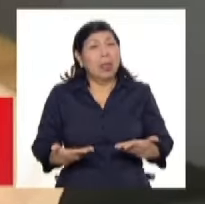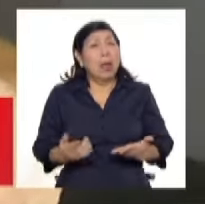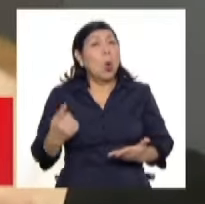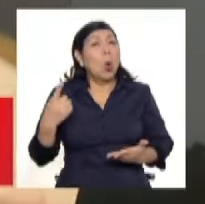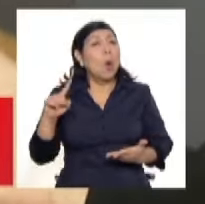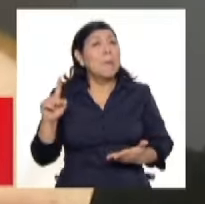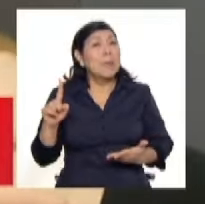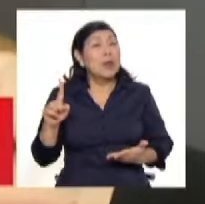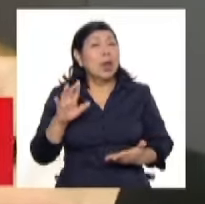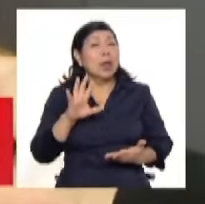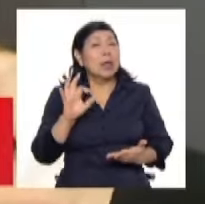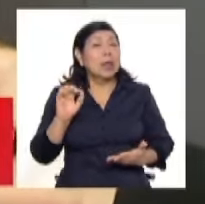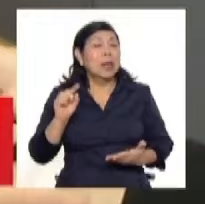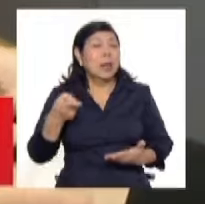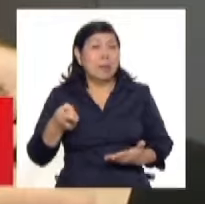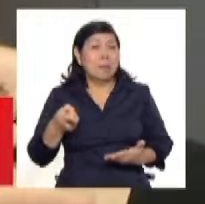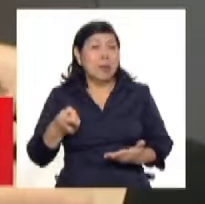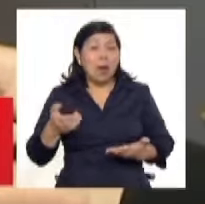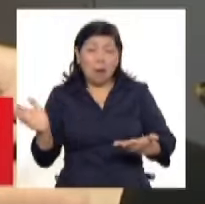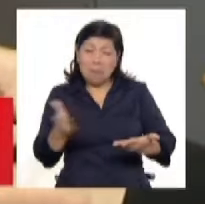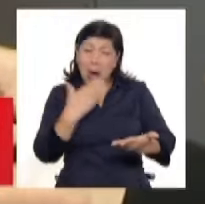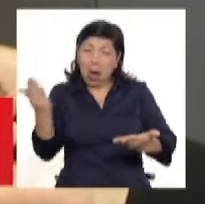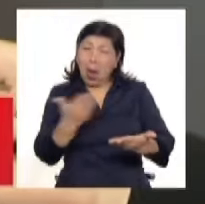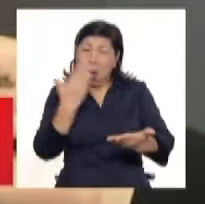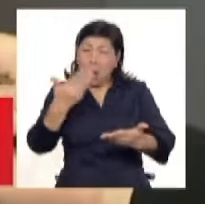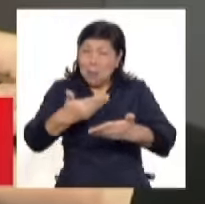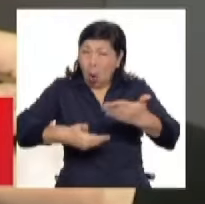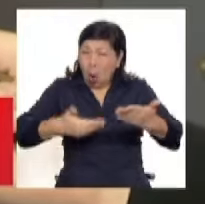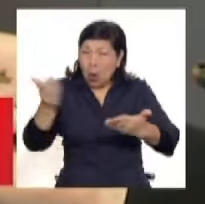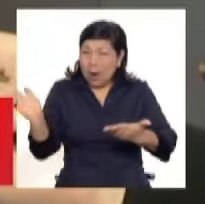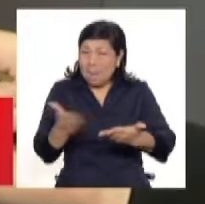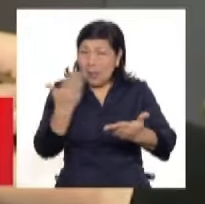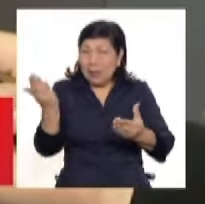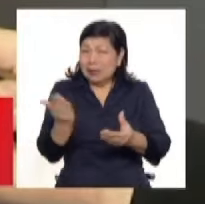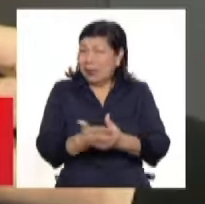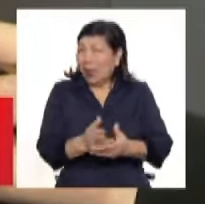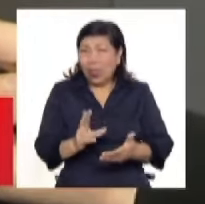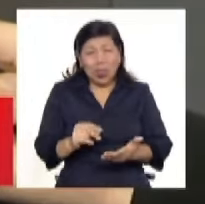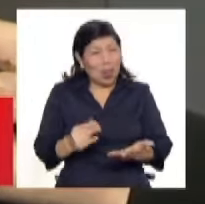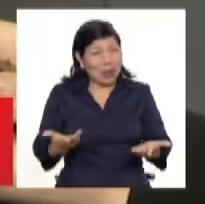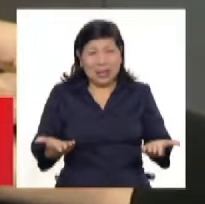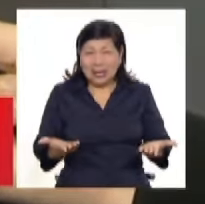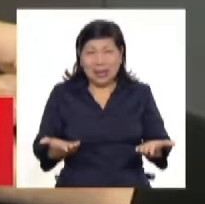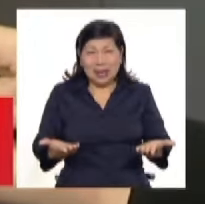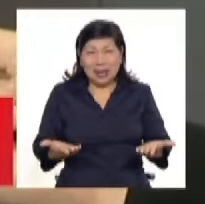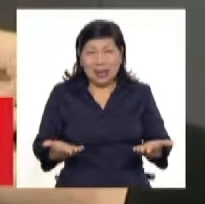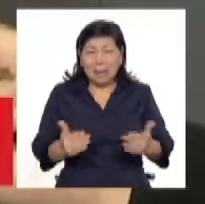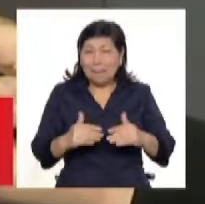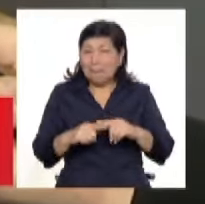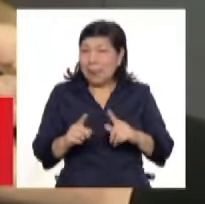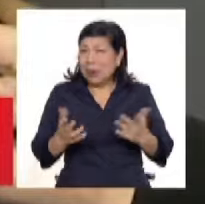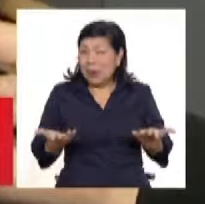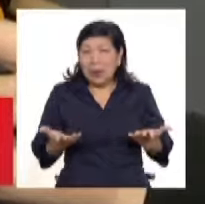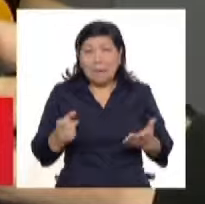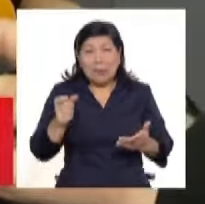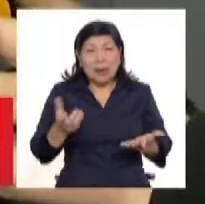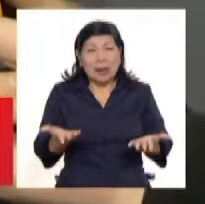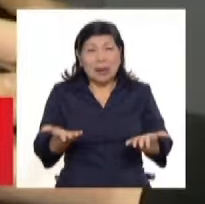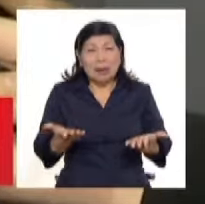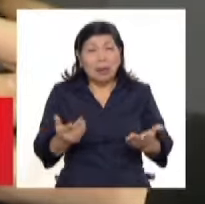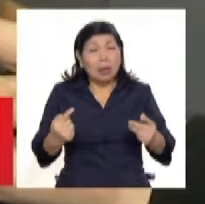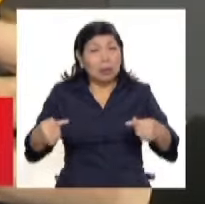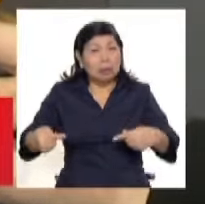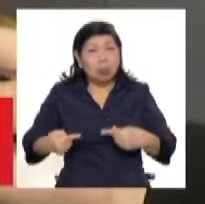de 1.500.000 páginas. Esos anexos no se encuentran en la nube. Las personas que